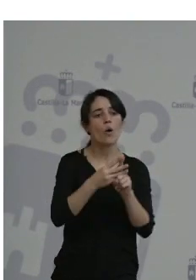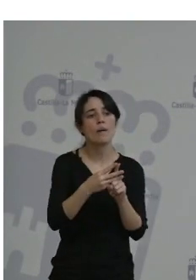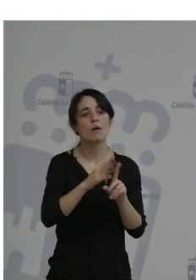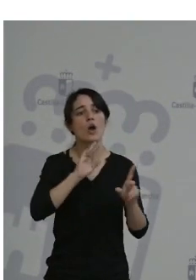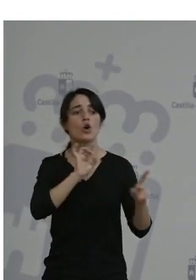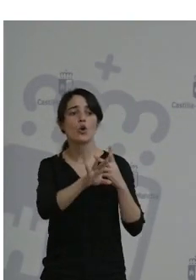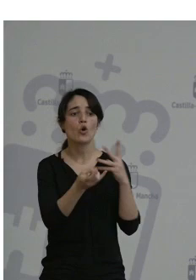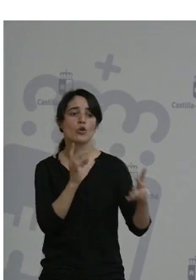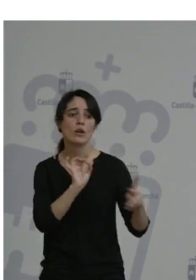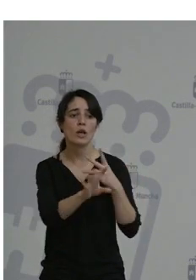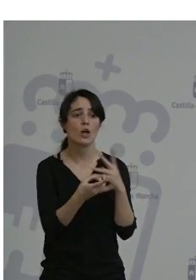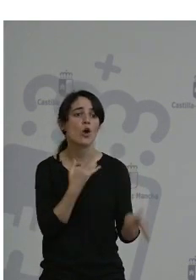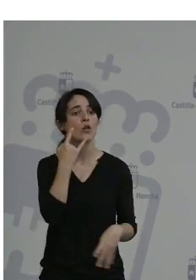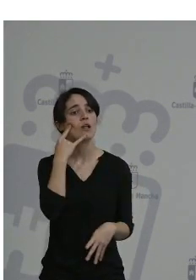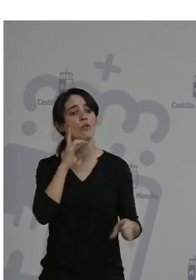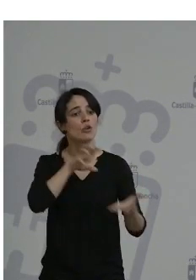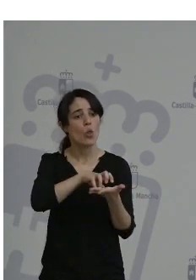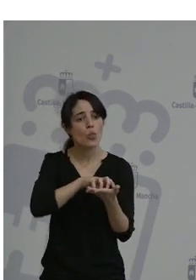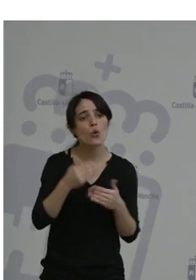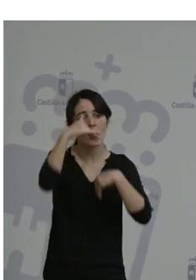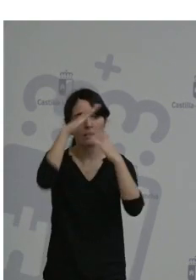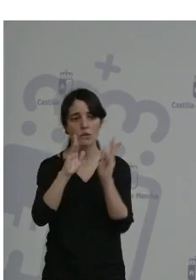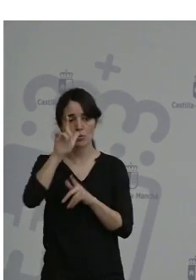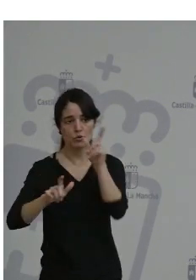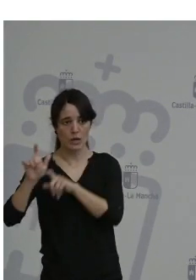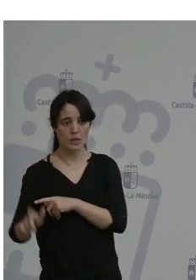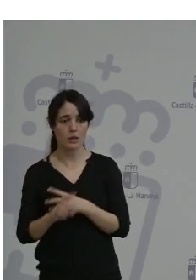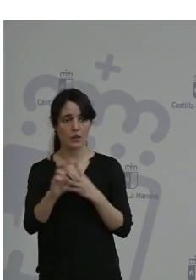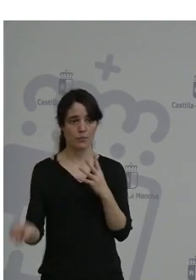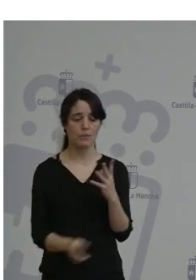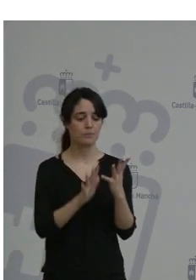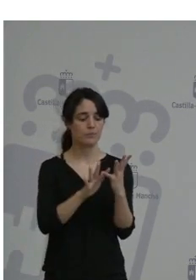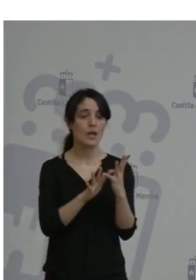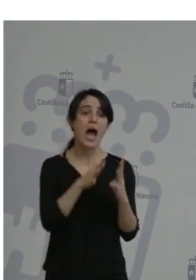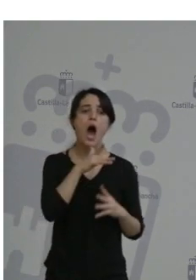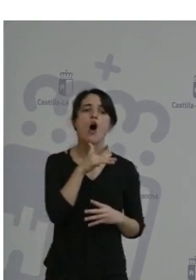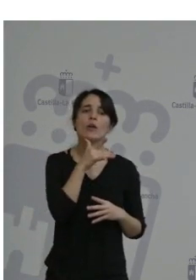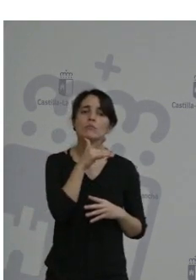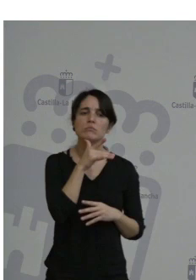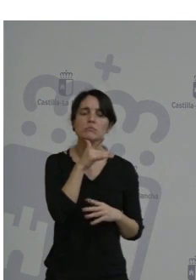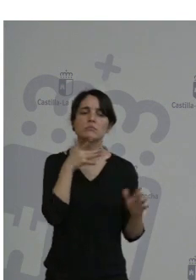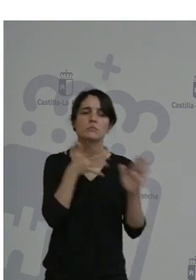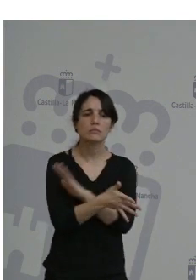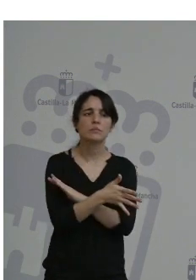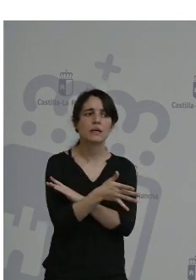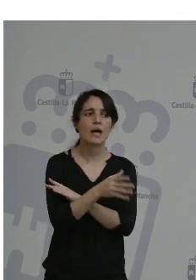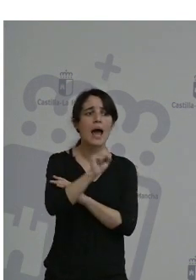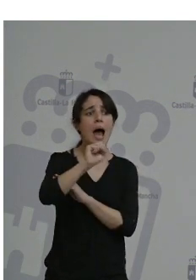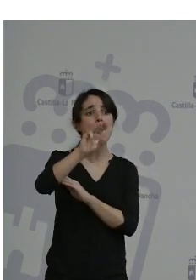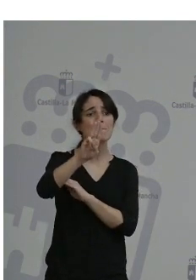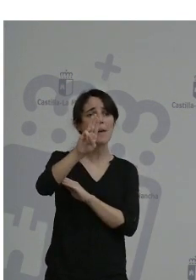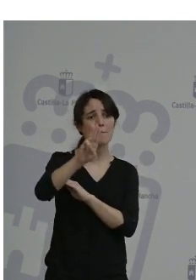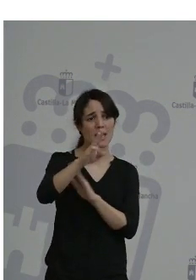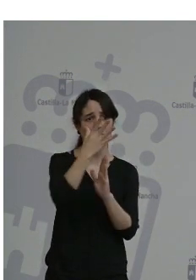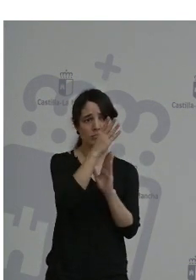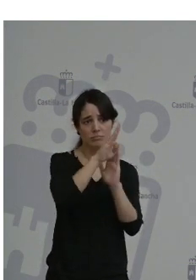dudas, atención personalizada y sí que hacer hincapié en una app que dispone de Plena